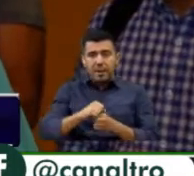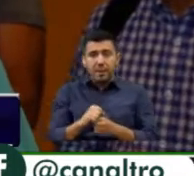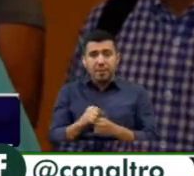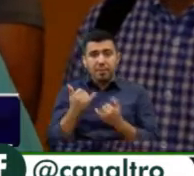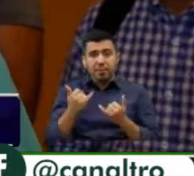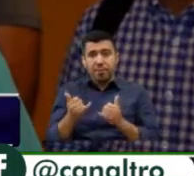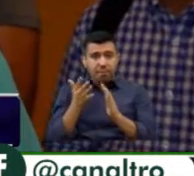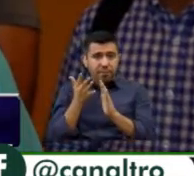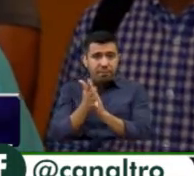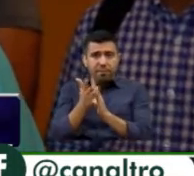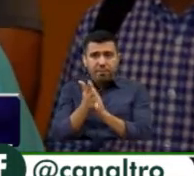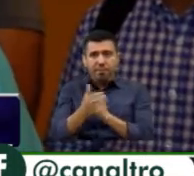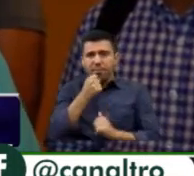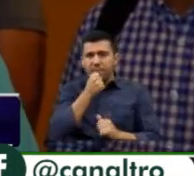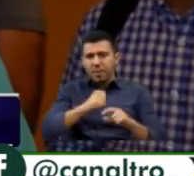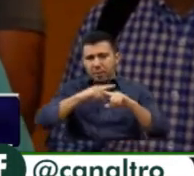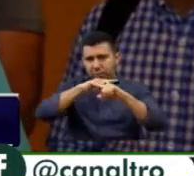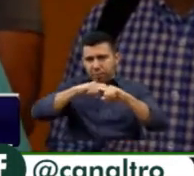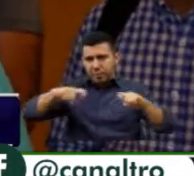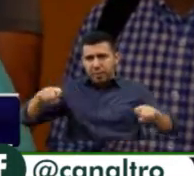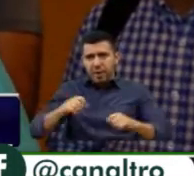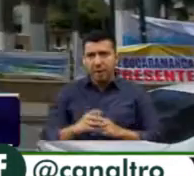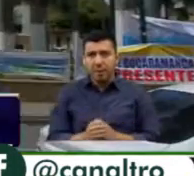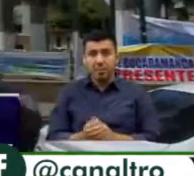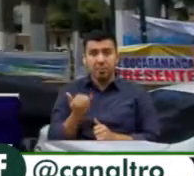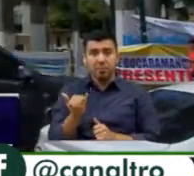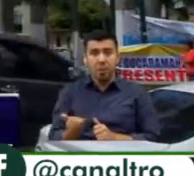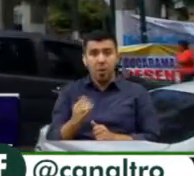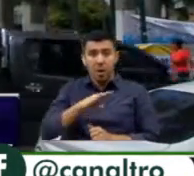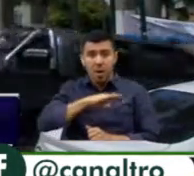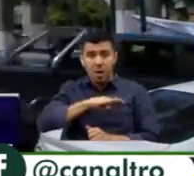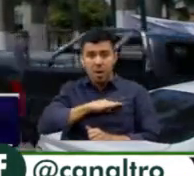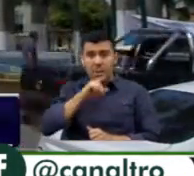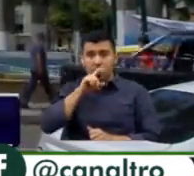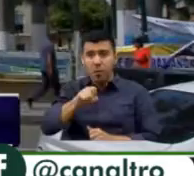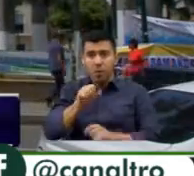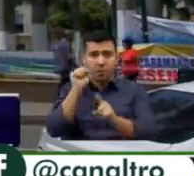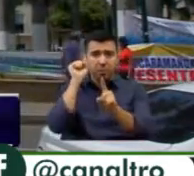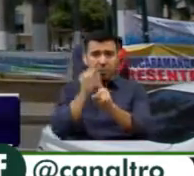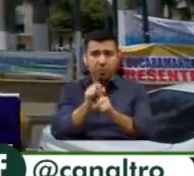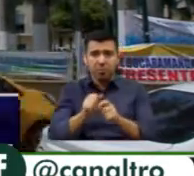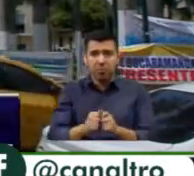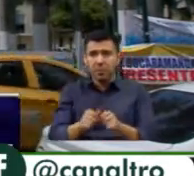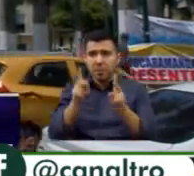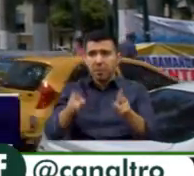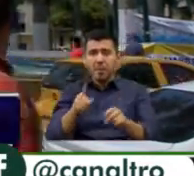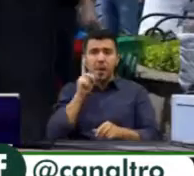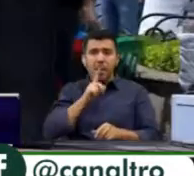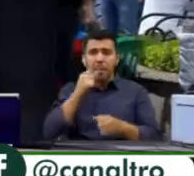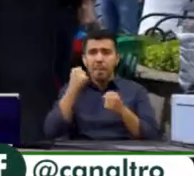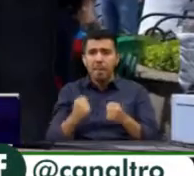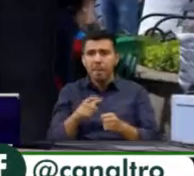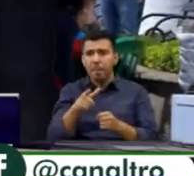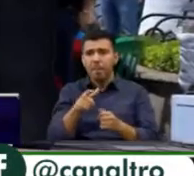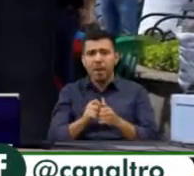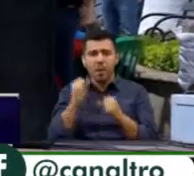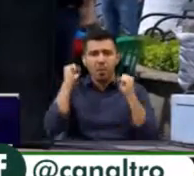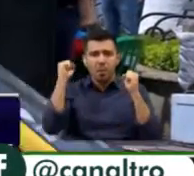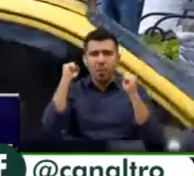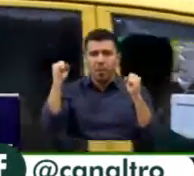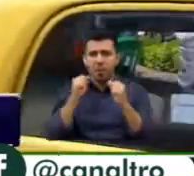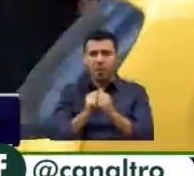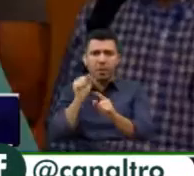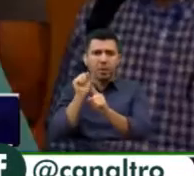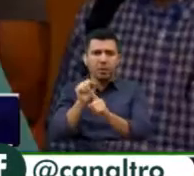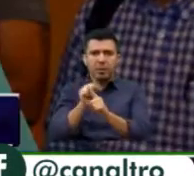convocatoria de hoy del ministerio del trabajo iba a estar presente hacemos un llamado al señor alcalde para que el martes